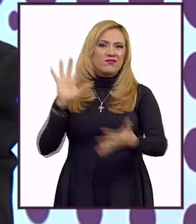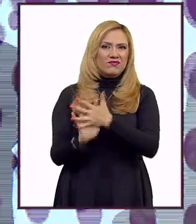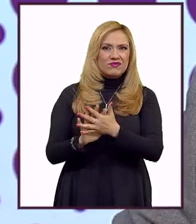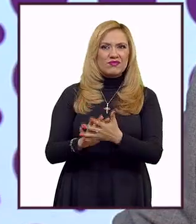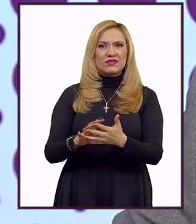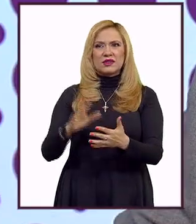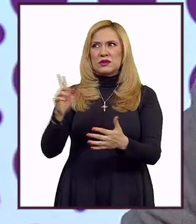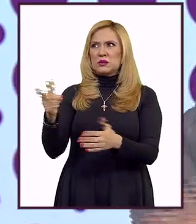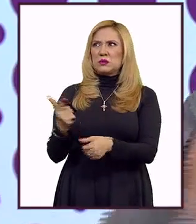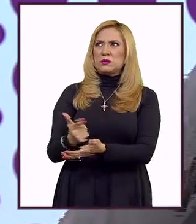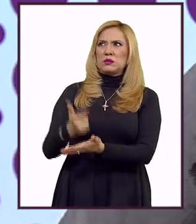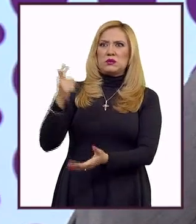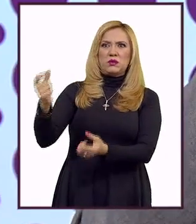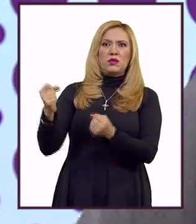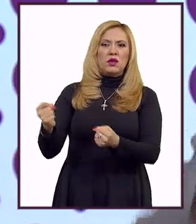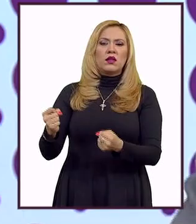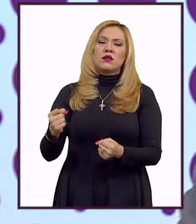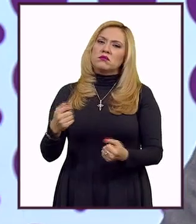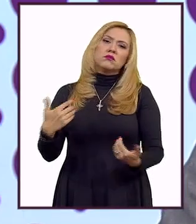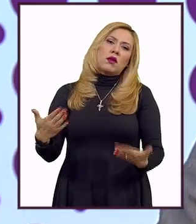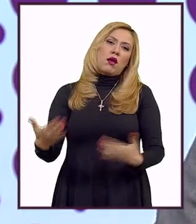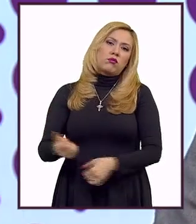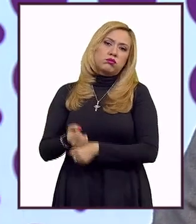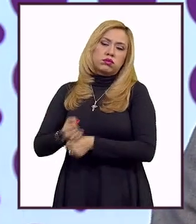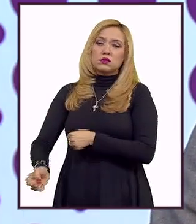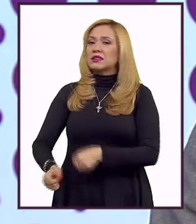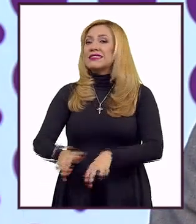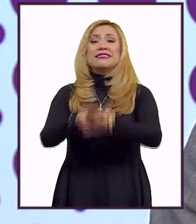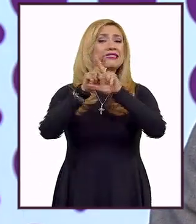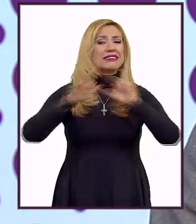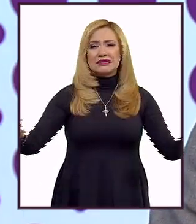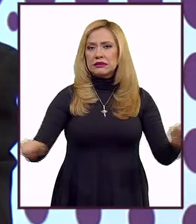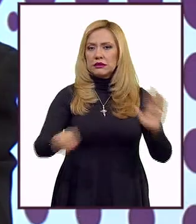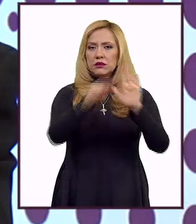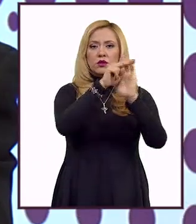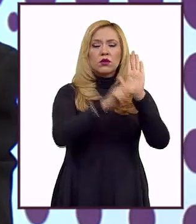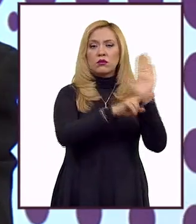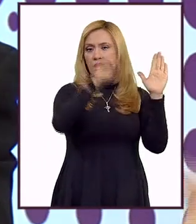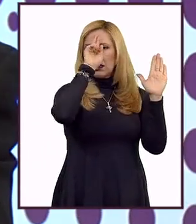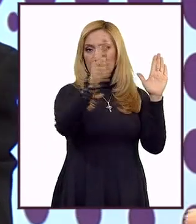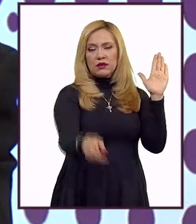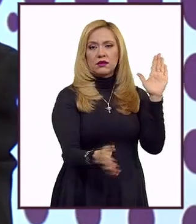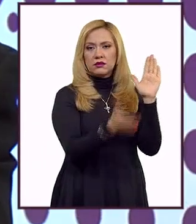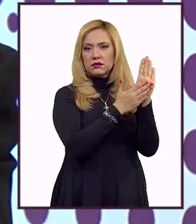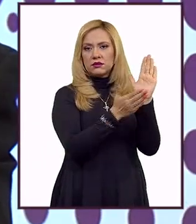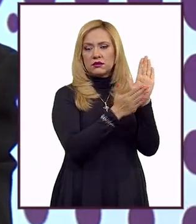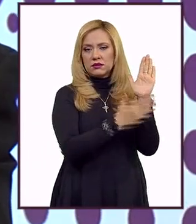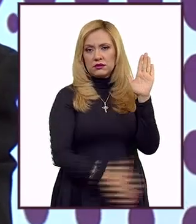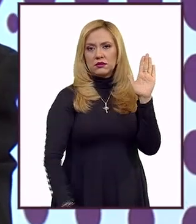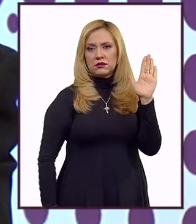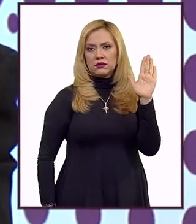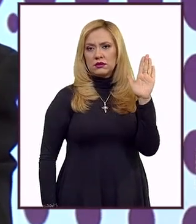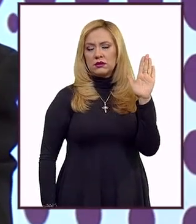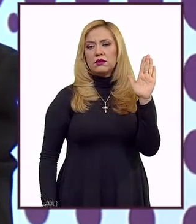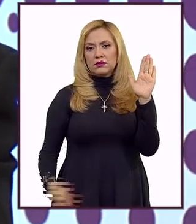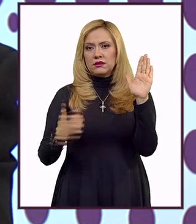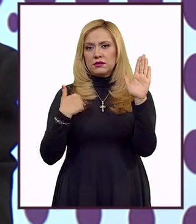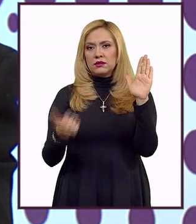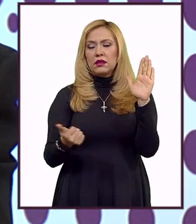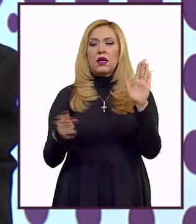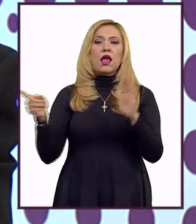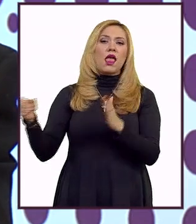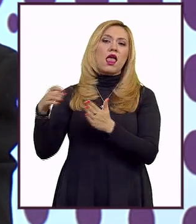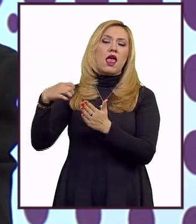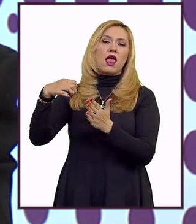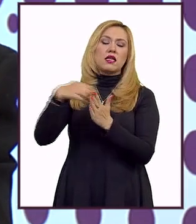para justificar un acto de tortura. Es una norma absoluta y esto también impacta en que en el Estatuto de